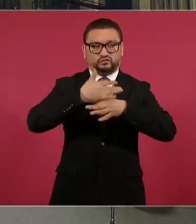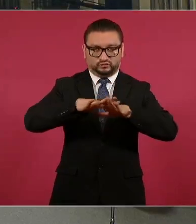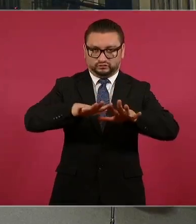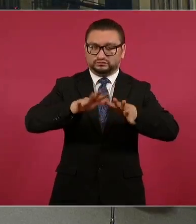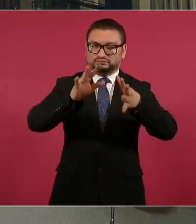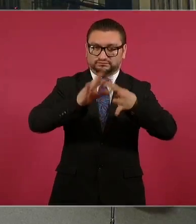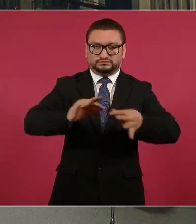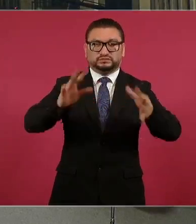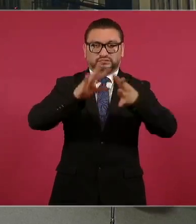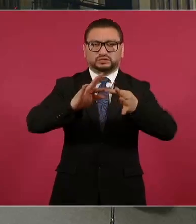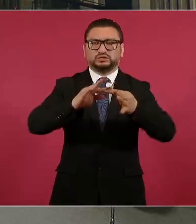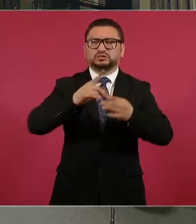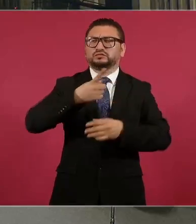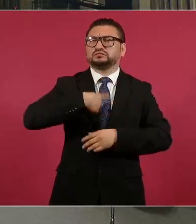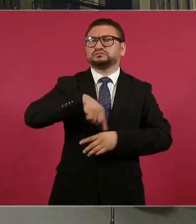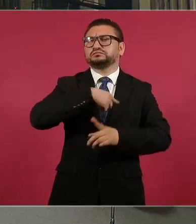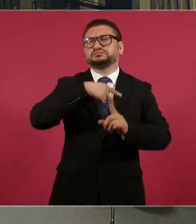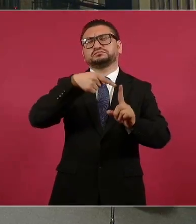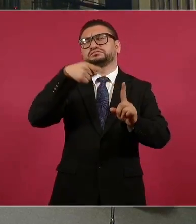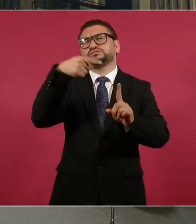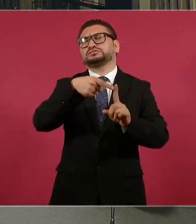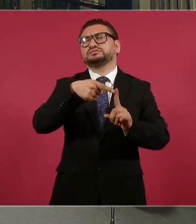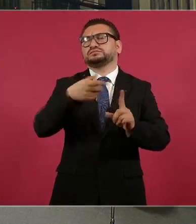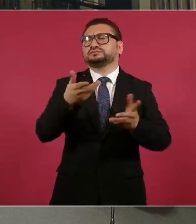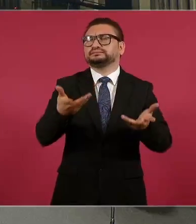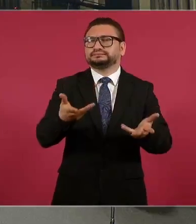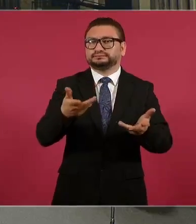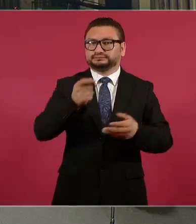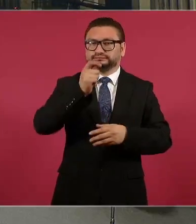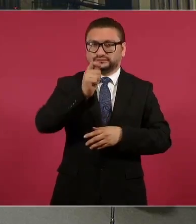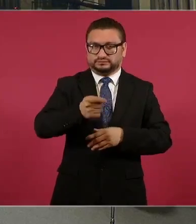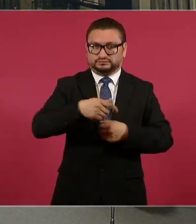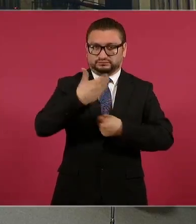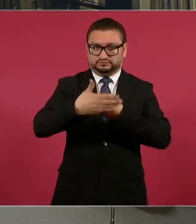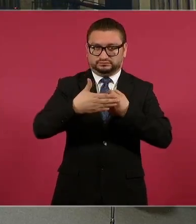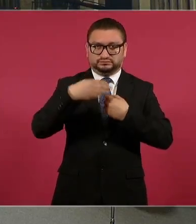informando. El objetivo es que en marzo